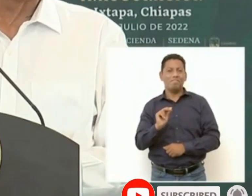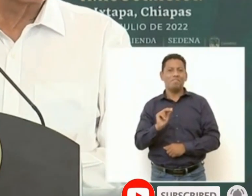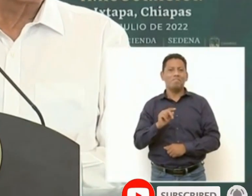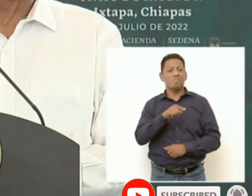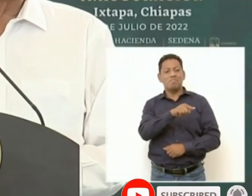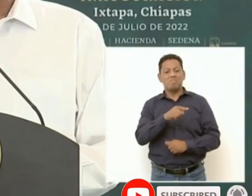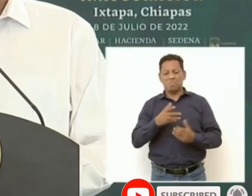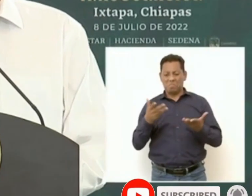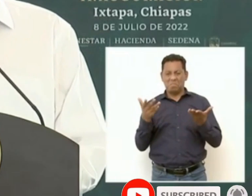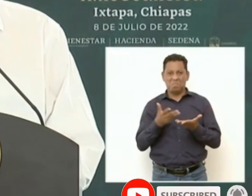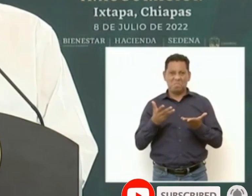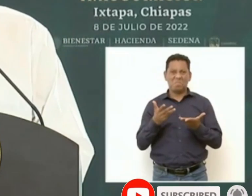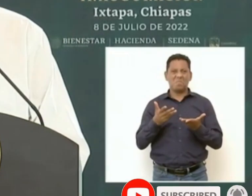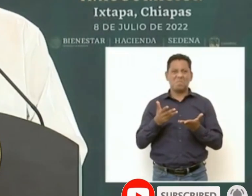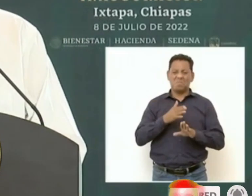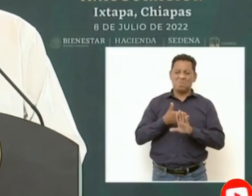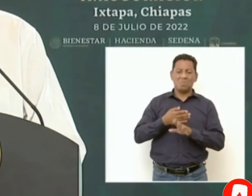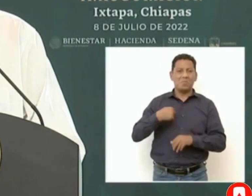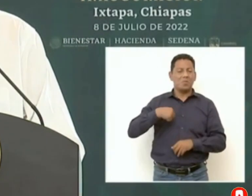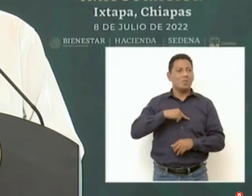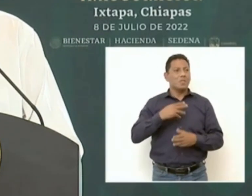demostrarnos de que no íbamos a poder,